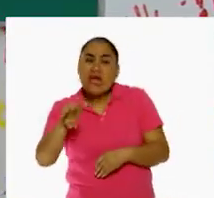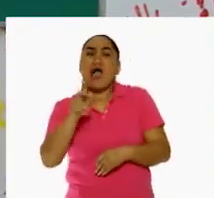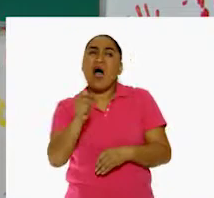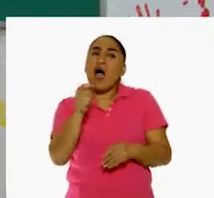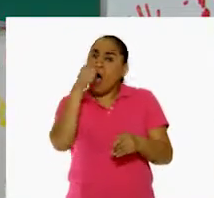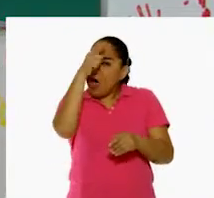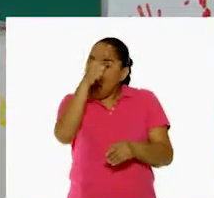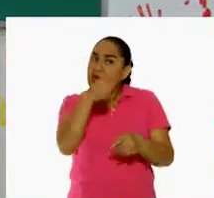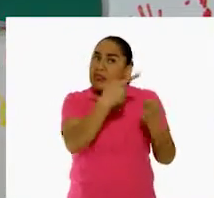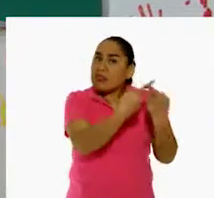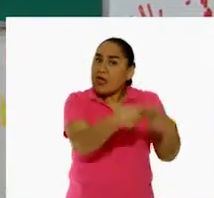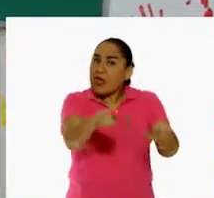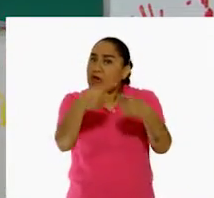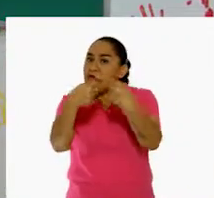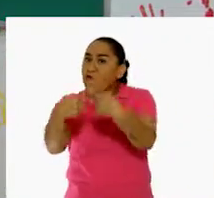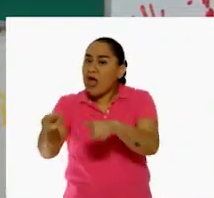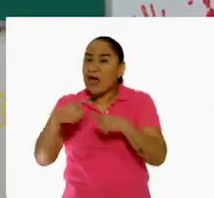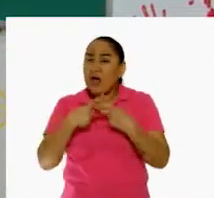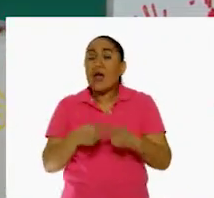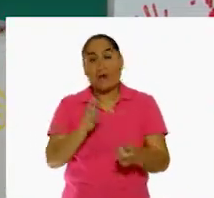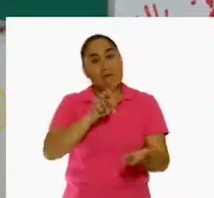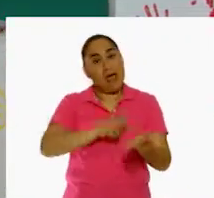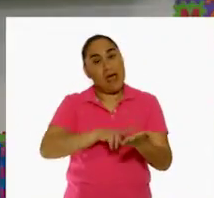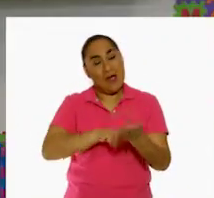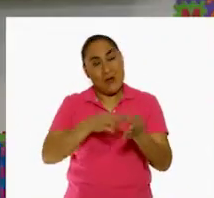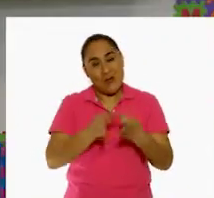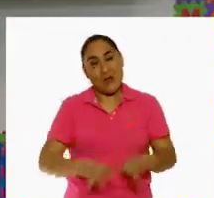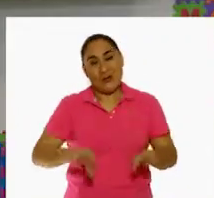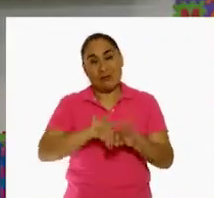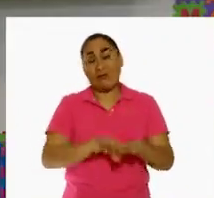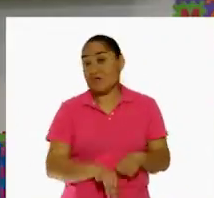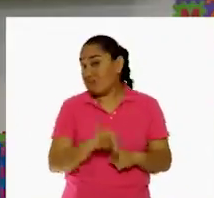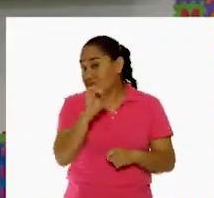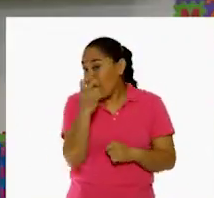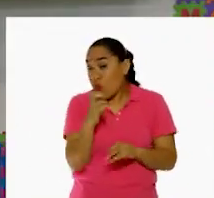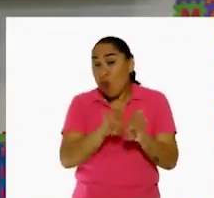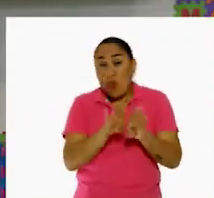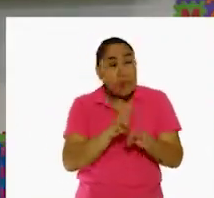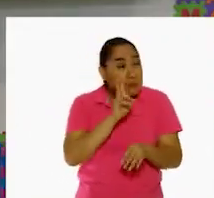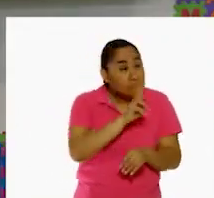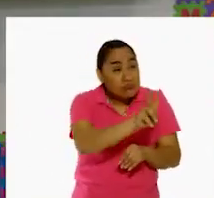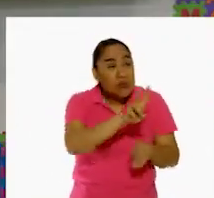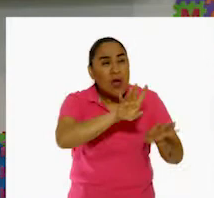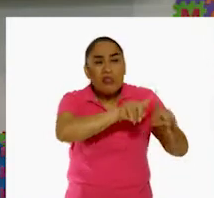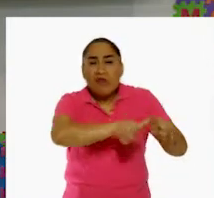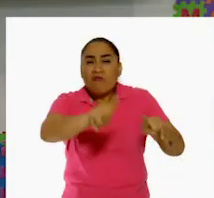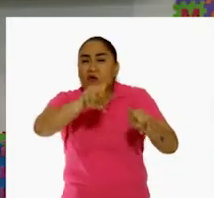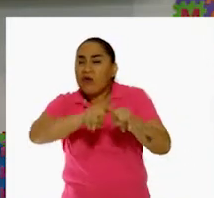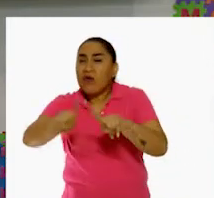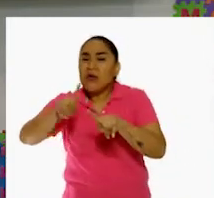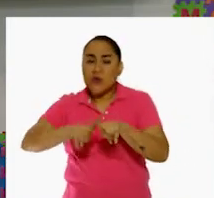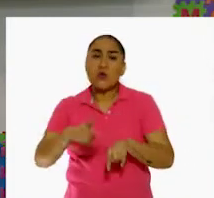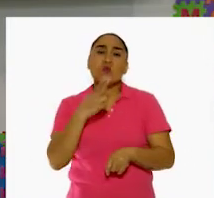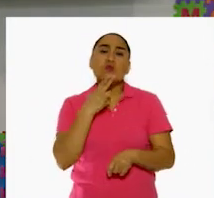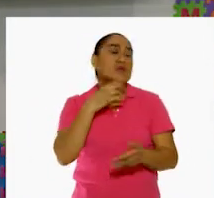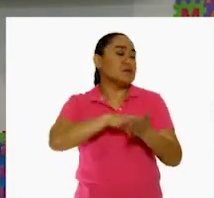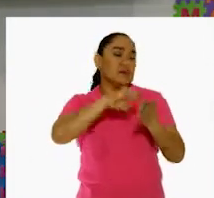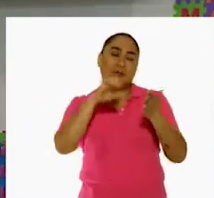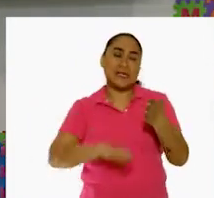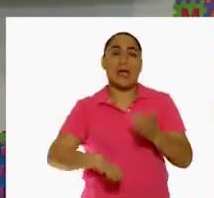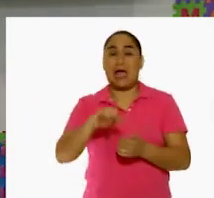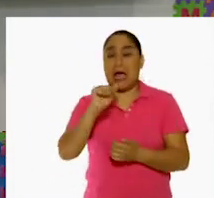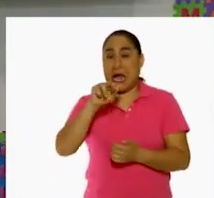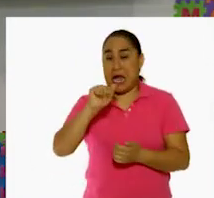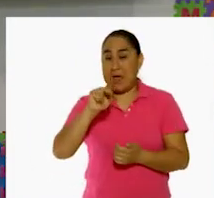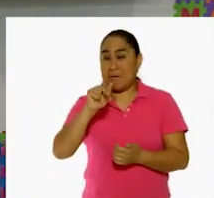diversidad es otro valor muy importante. Claro, la diversidad es un valor que nos enriquece. Por ejemplo, Ana Paula nos